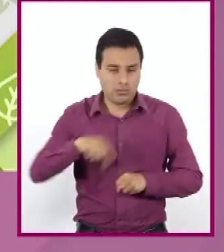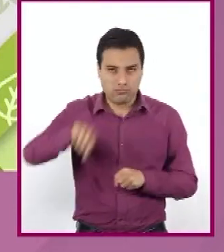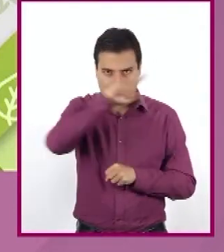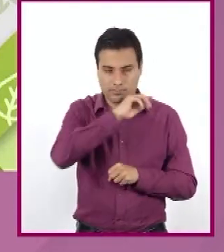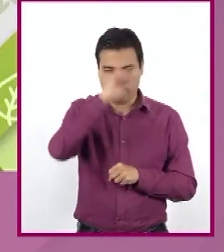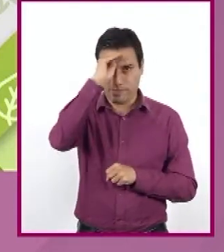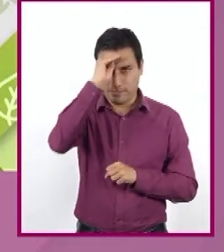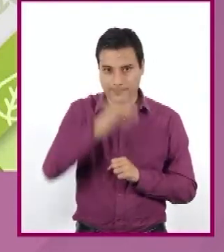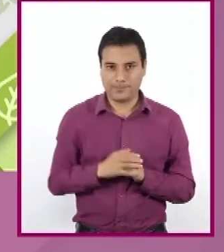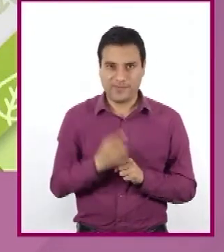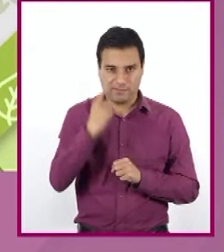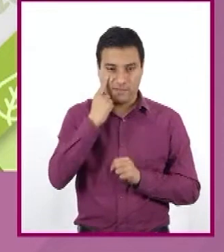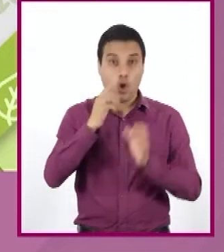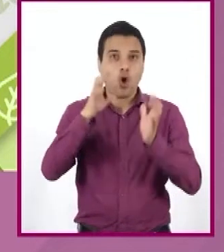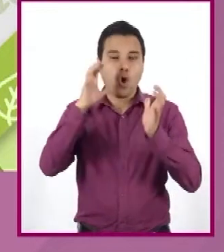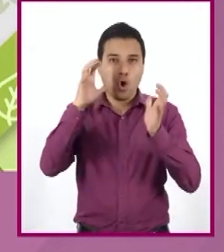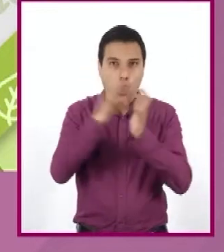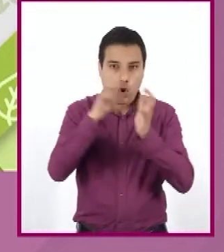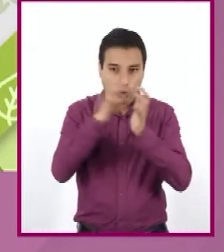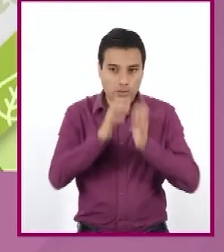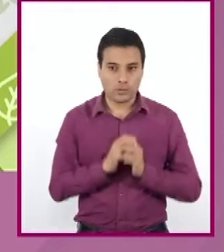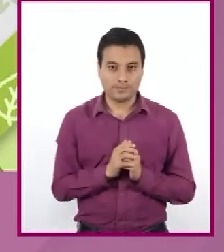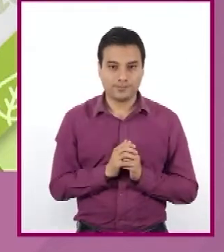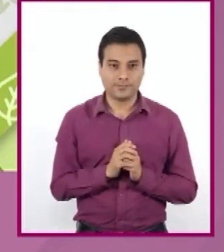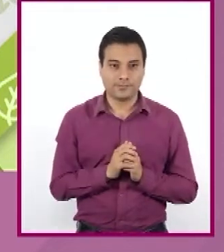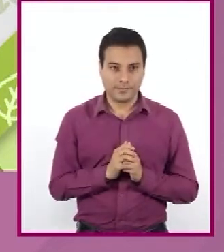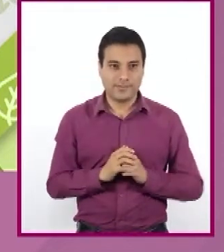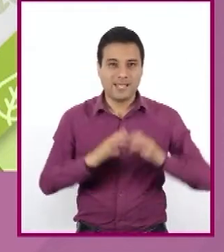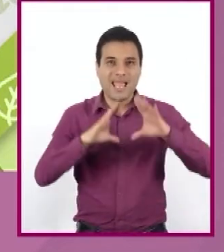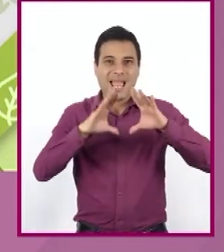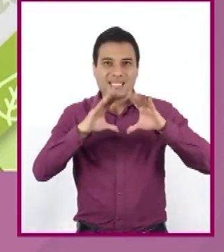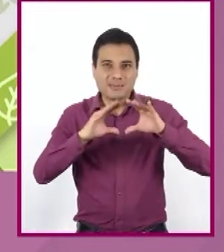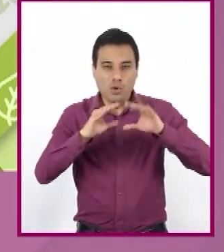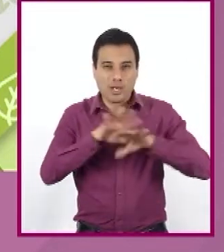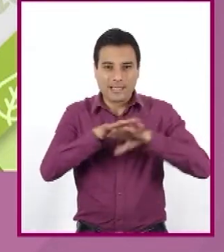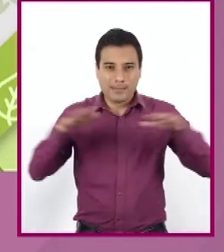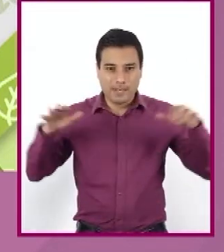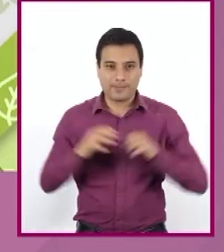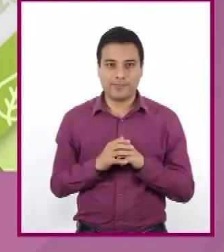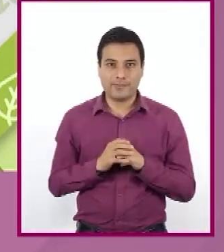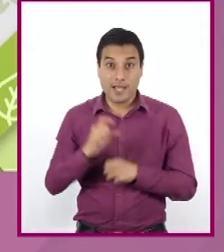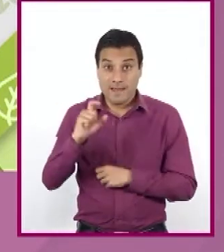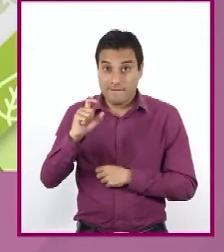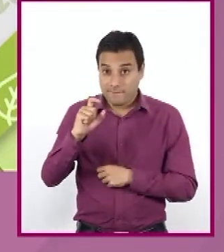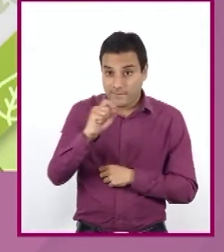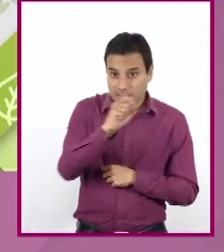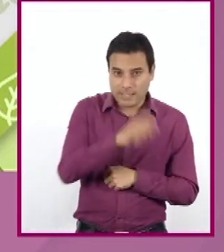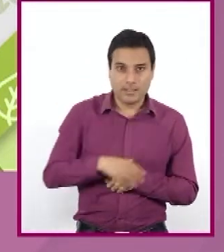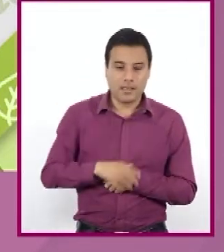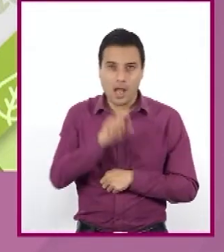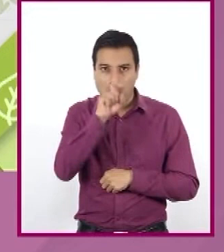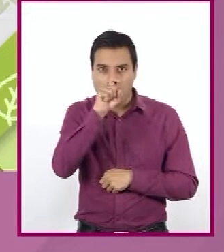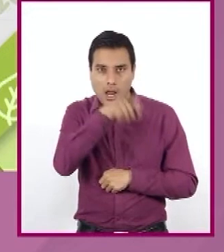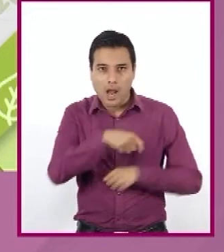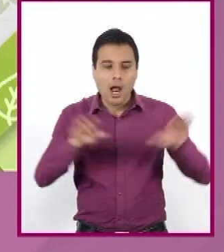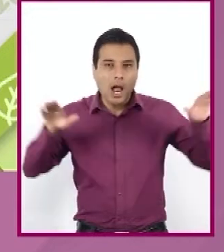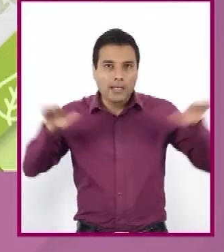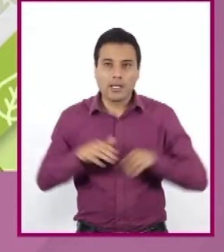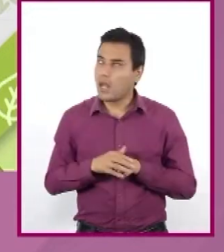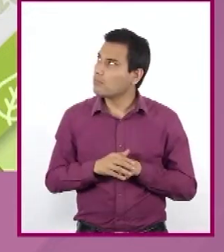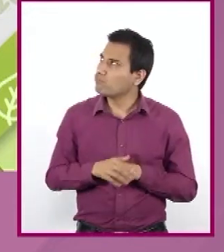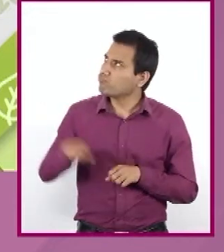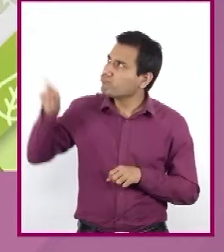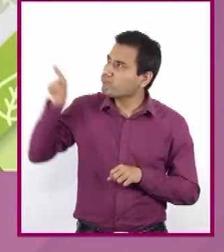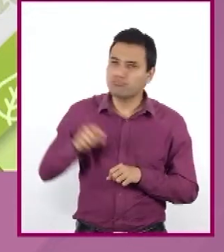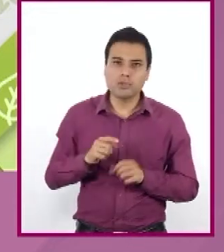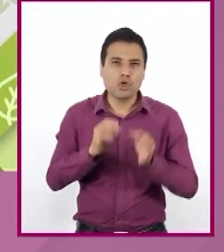Observen el cocodrilo, la esponja de mar, la bacteria y el águila. Tómense su tiempo y